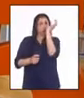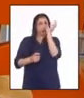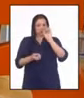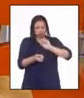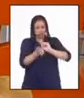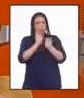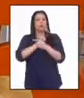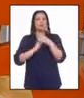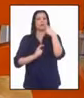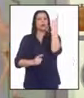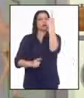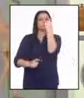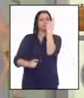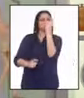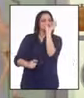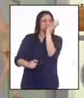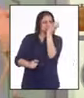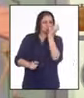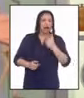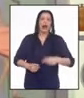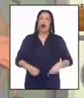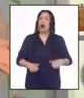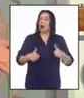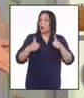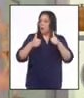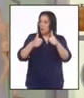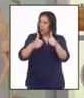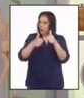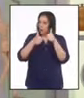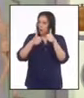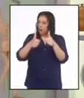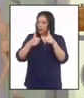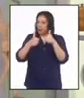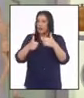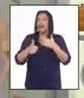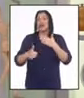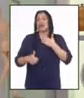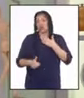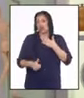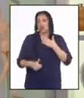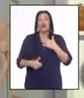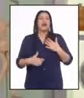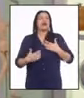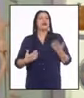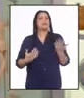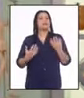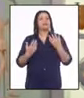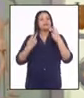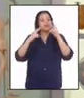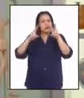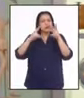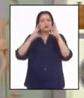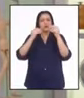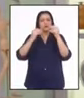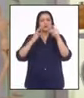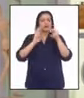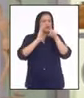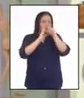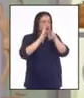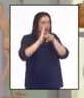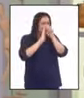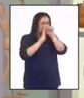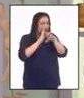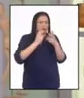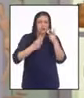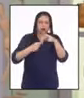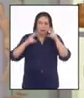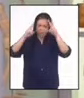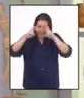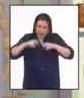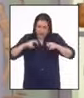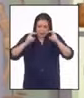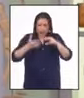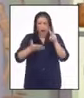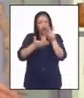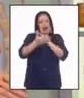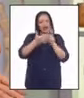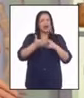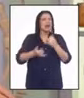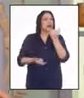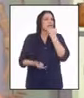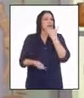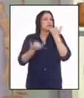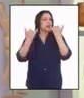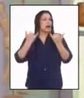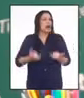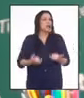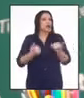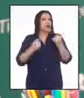unos ahorradores. ¡Qué bueno! Bueno, yo en cambio vi muchas películas y me puse a investigar y leer sobre lo que sucede ahora en el